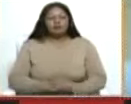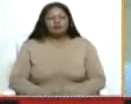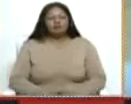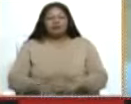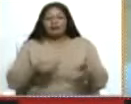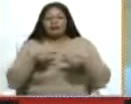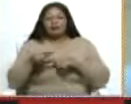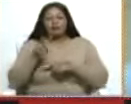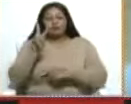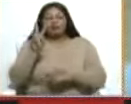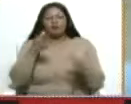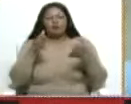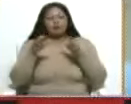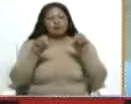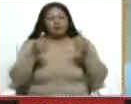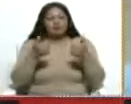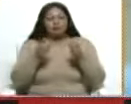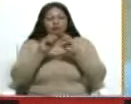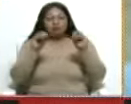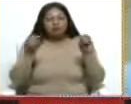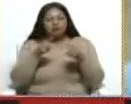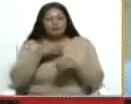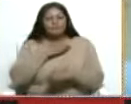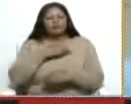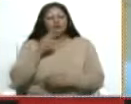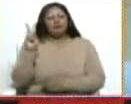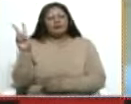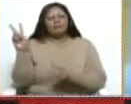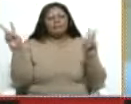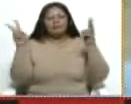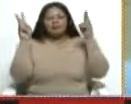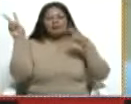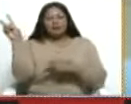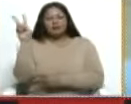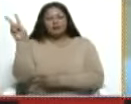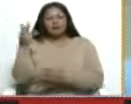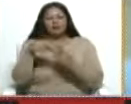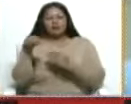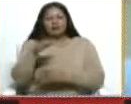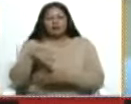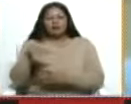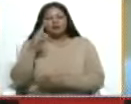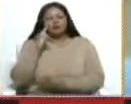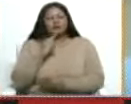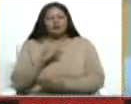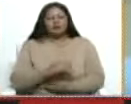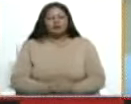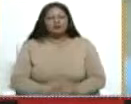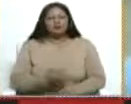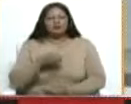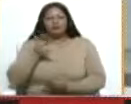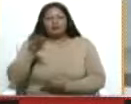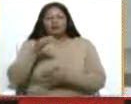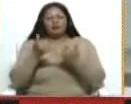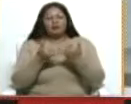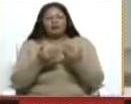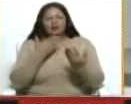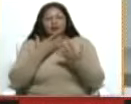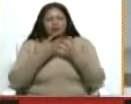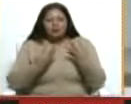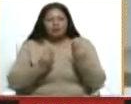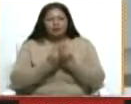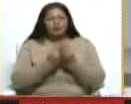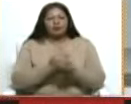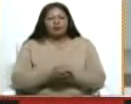listo, a partir del 2 de marzo, entonces, este censo de la gran misión Viva Venezuela en todas las plazas Bolívar del país. Gracias por habernos acompañado, Javier